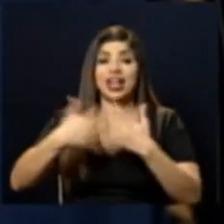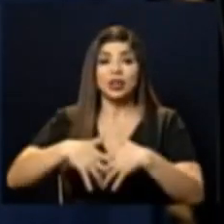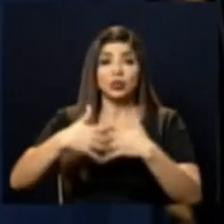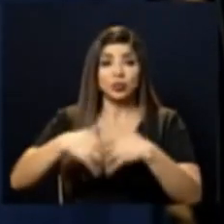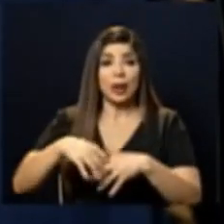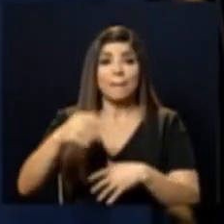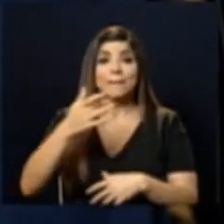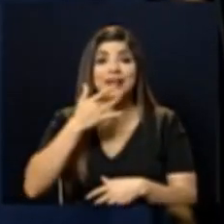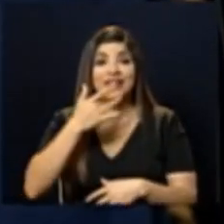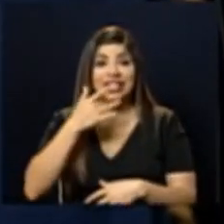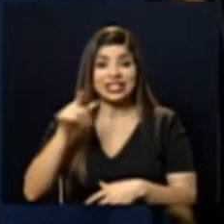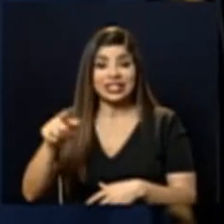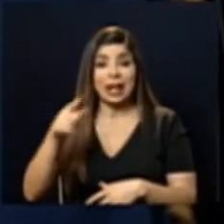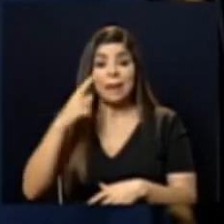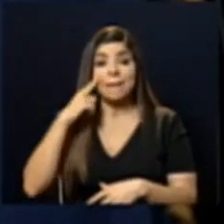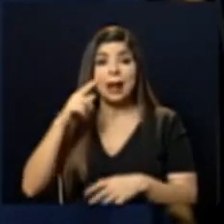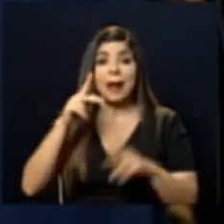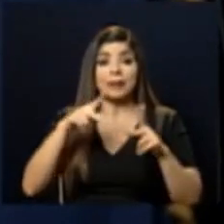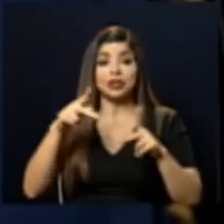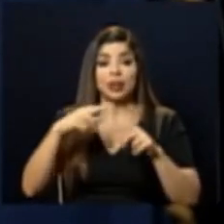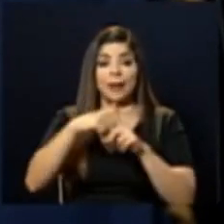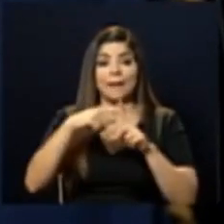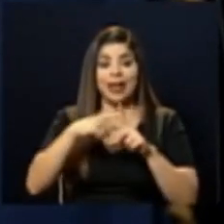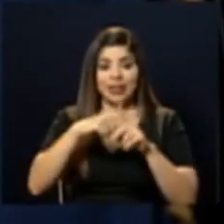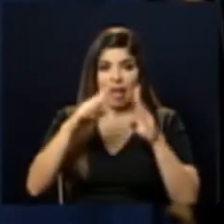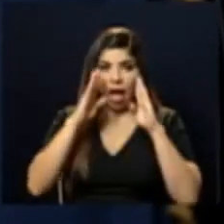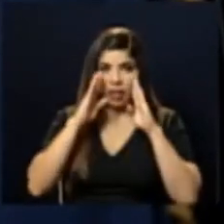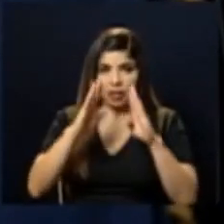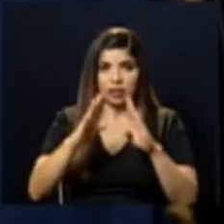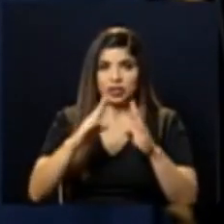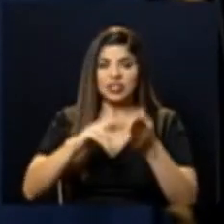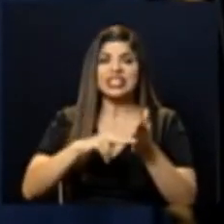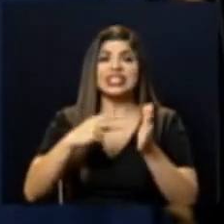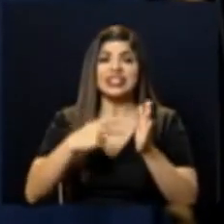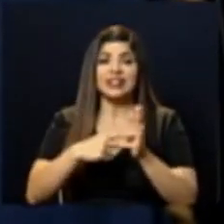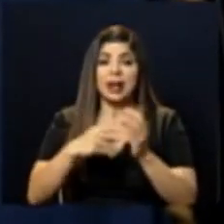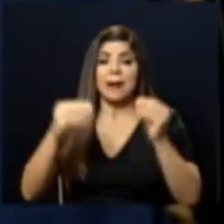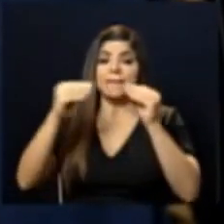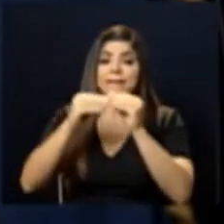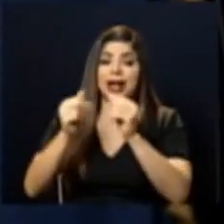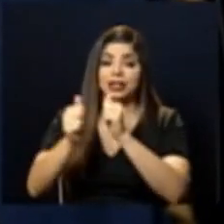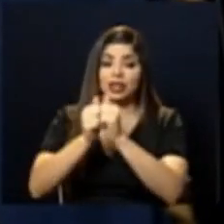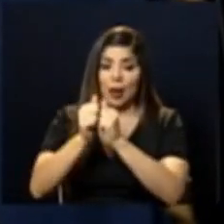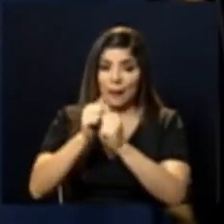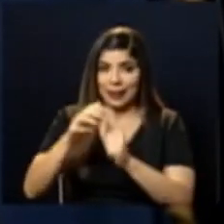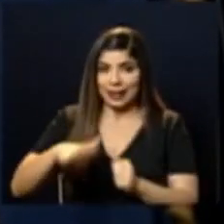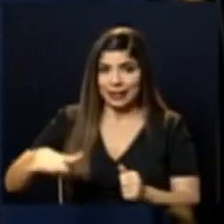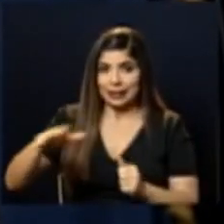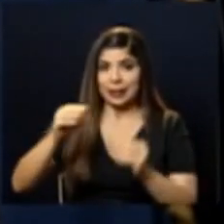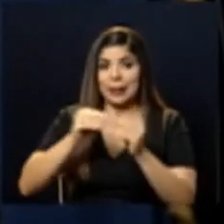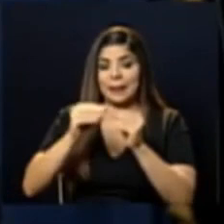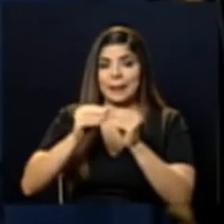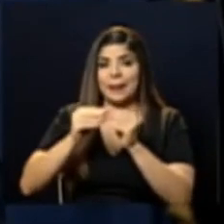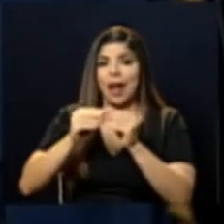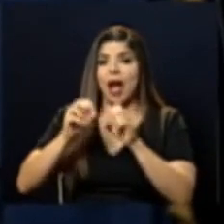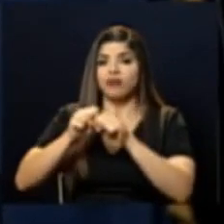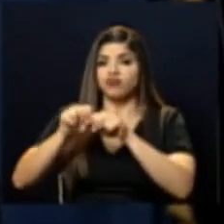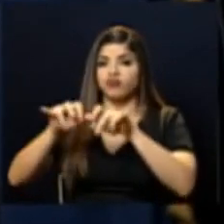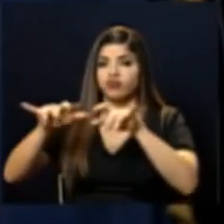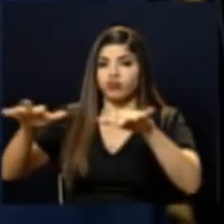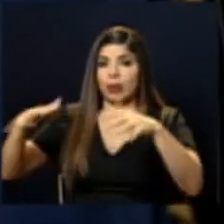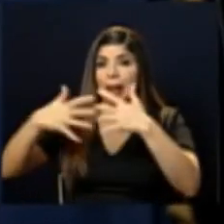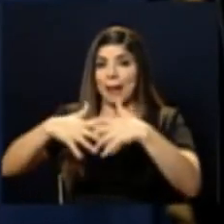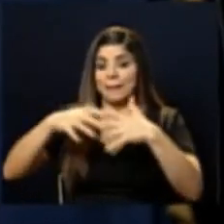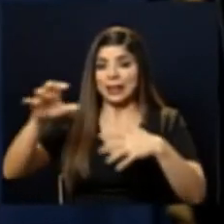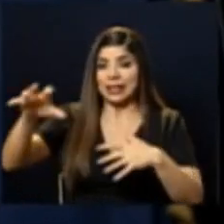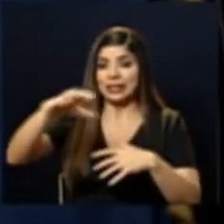para clientes de media tensión, para ofrecer condiciones competitivas y de expansión a las empresas ya instaladas